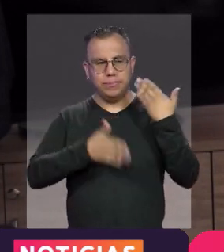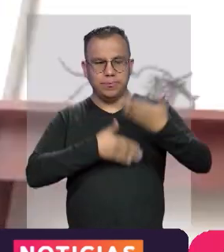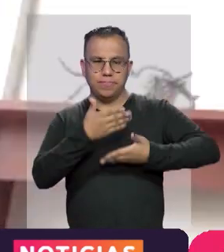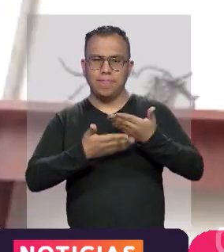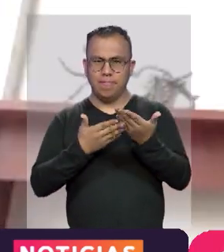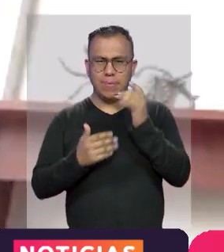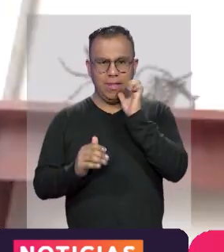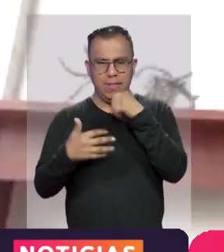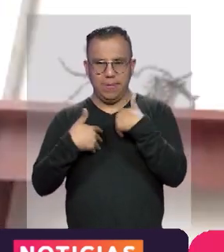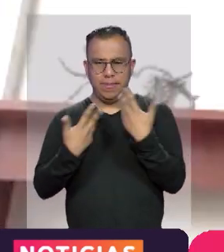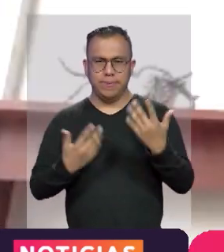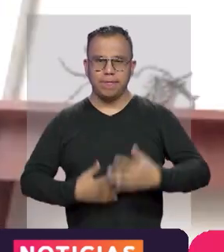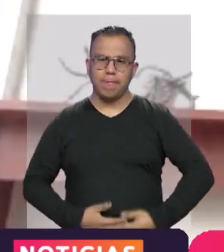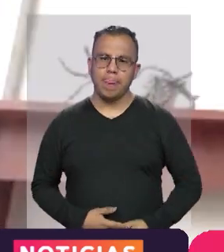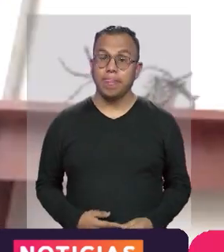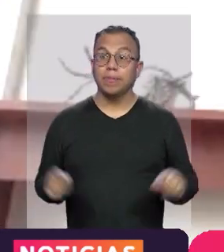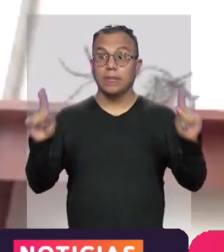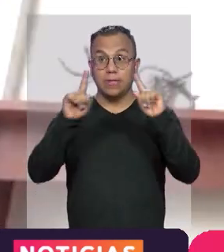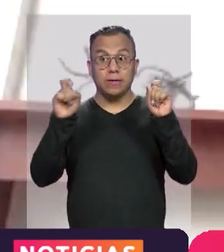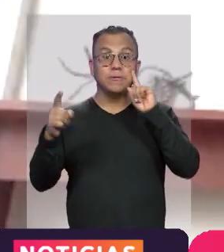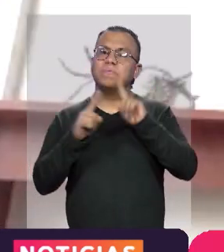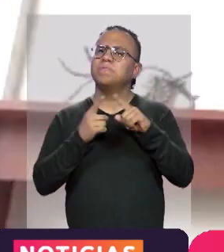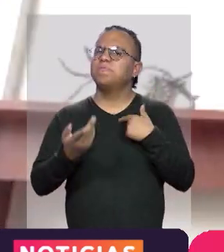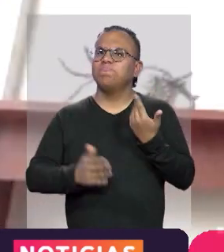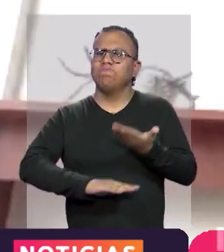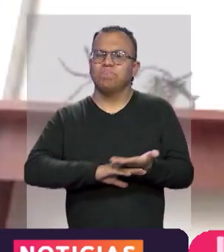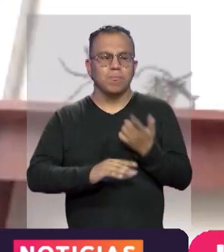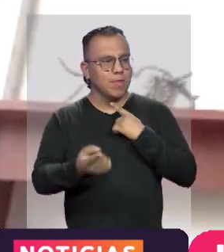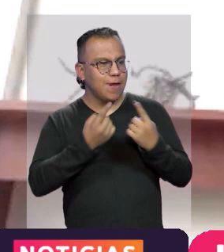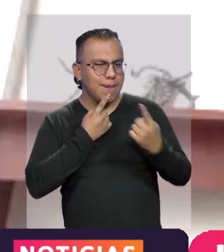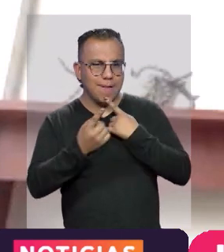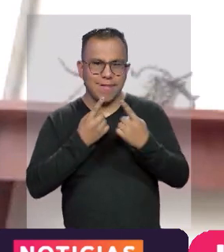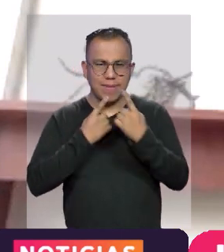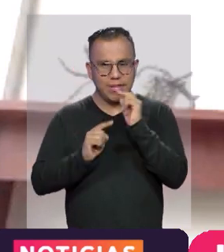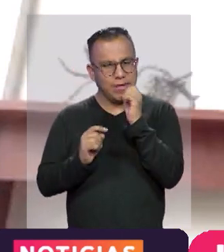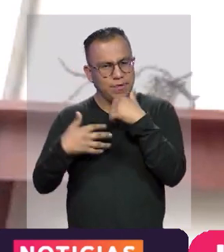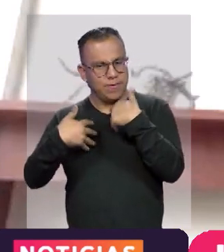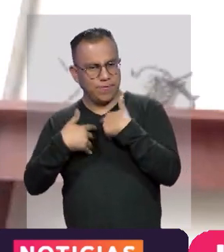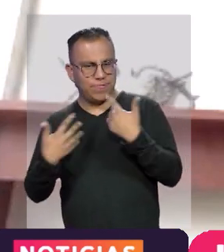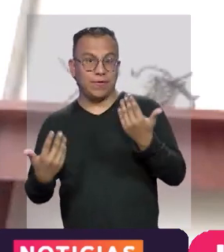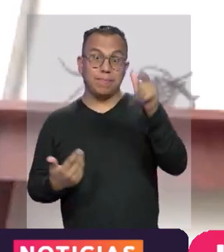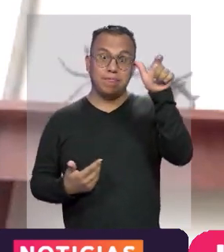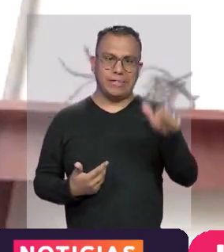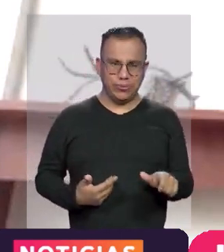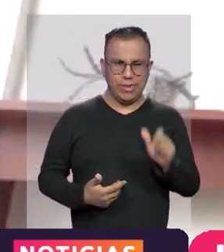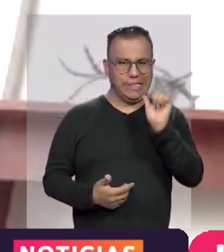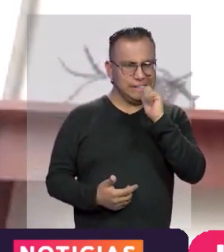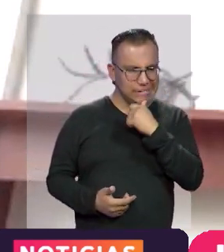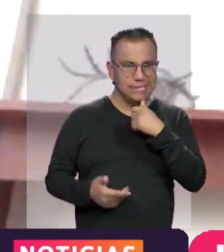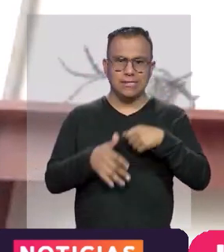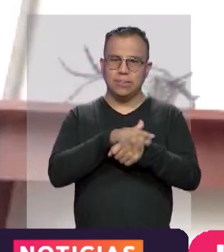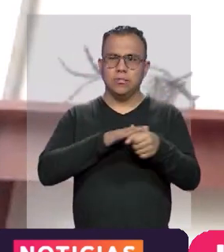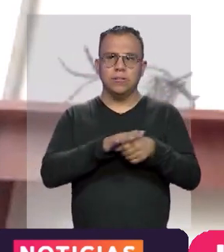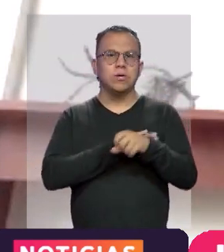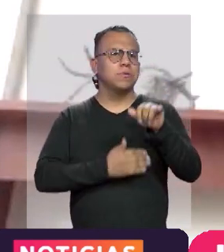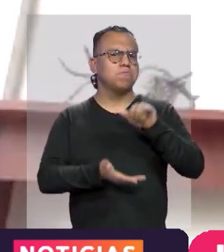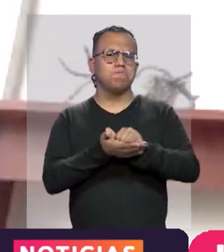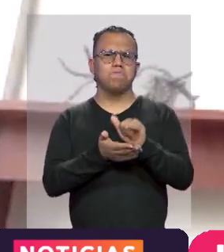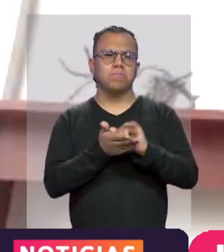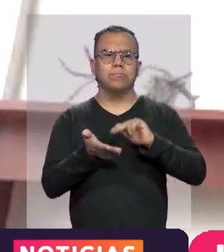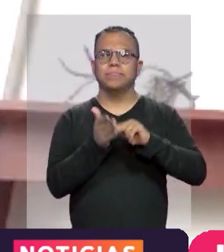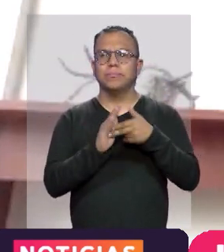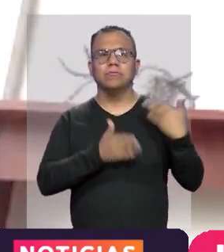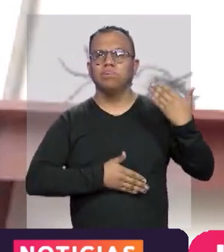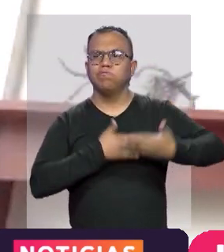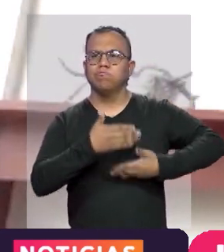víctima. También se trata de eso, y es poner a conversar a la víctima y al victimario. Vuelvo y te digo, no es lo mismo llegar a